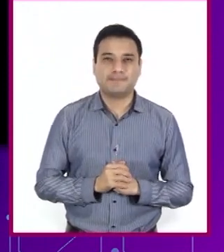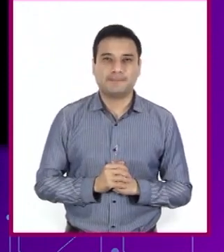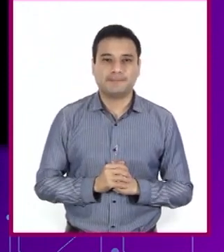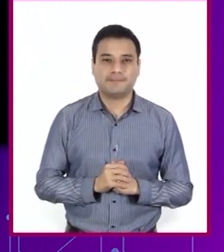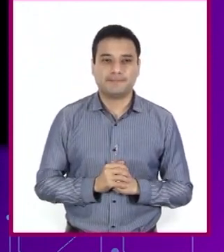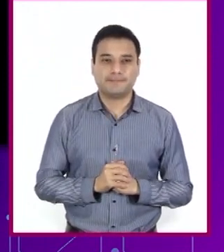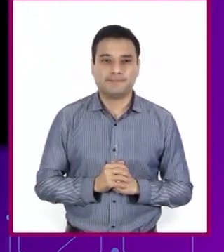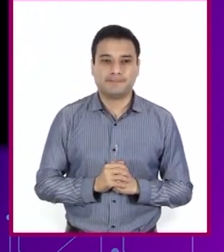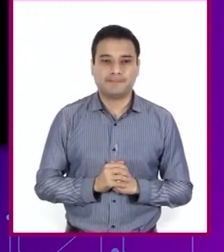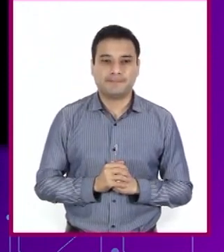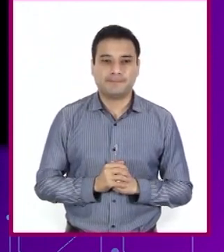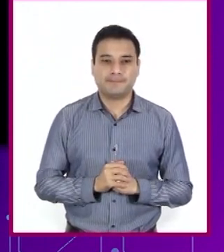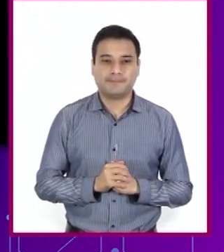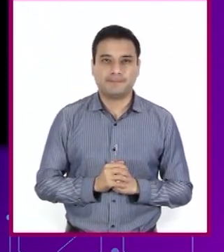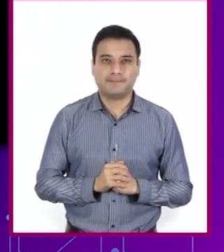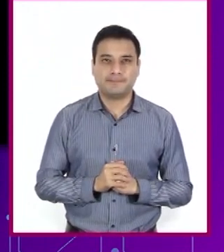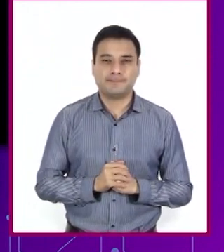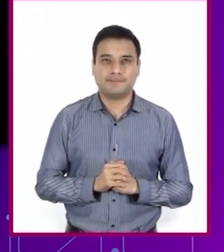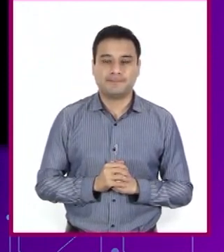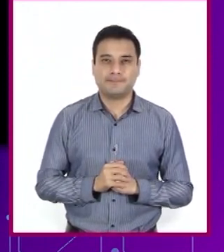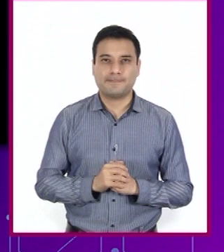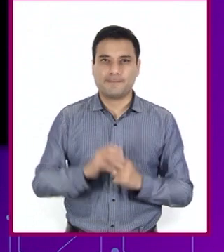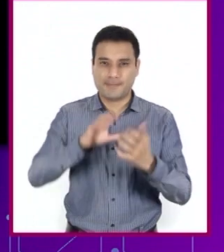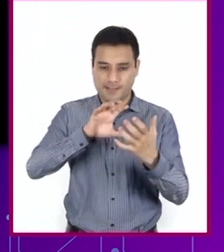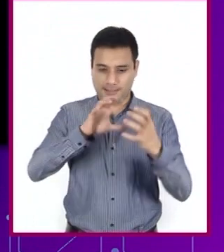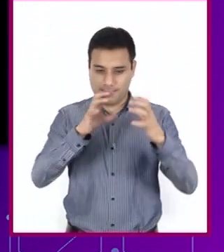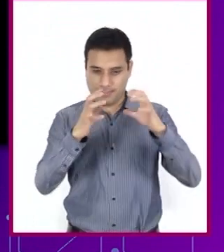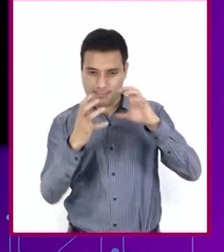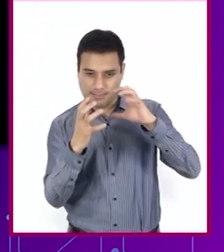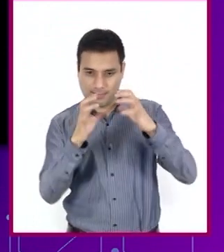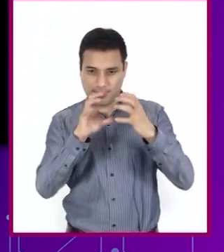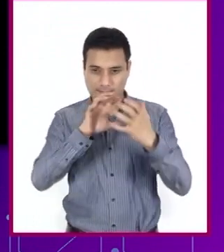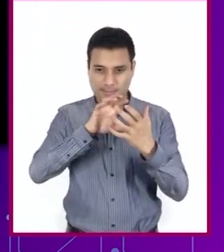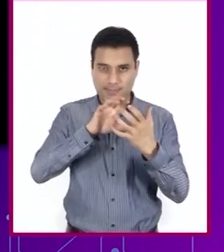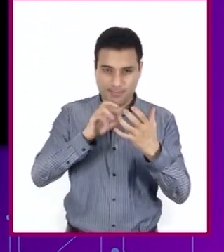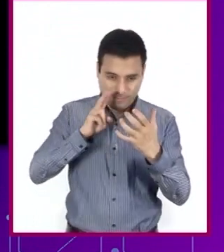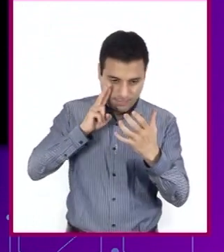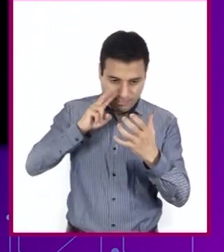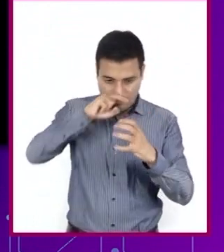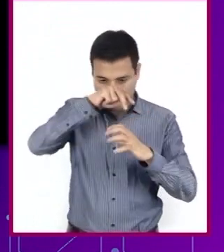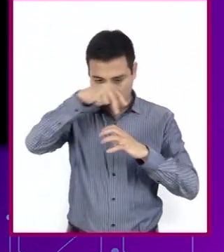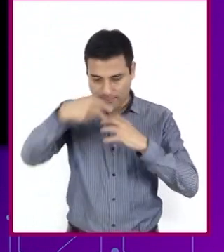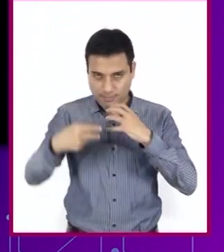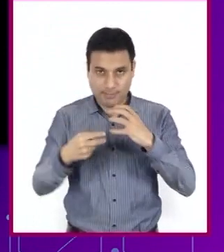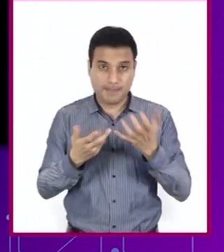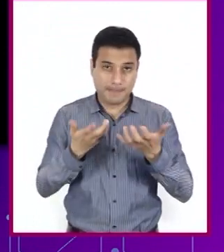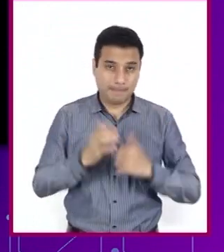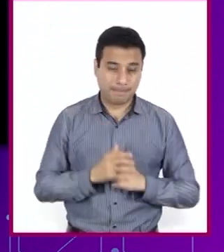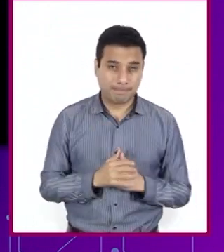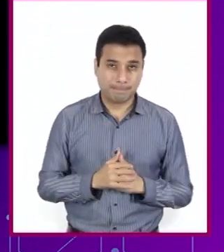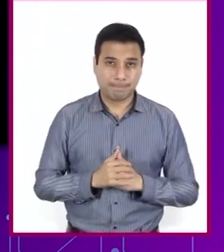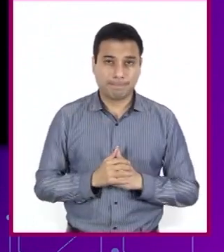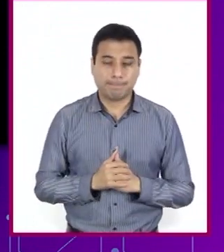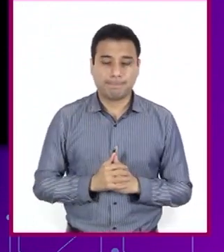aparece ahora el ángulo en el que se encuentran los enlaces de cada uno de ellos.